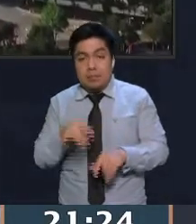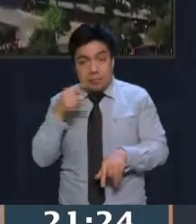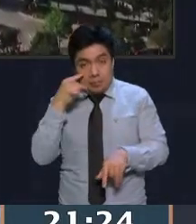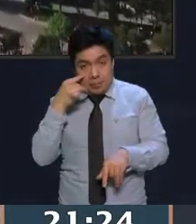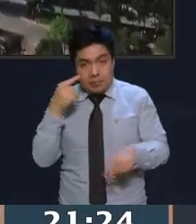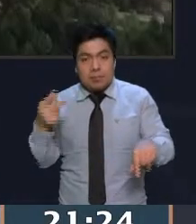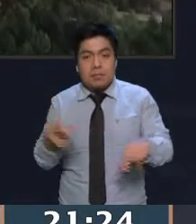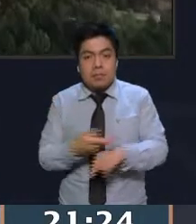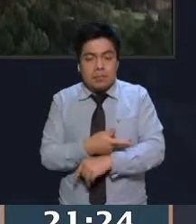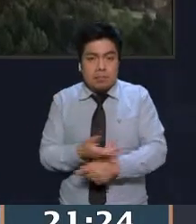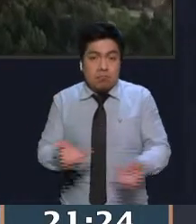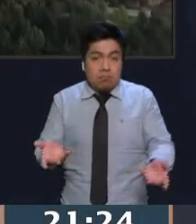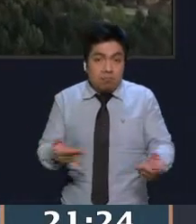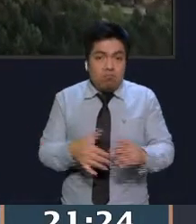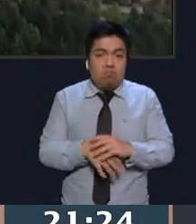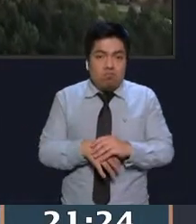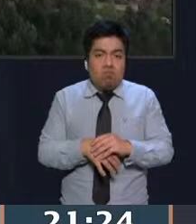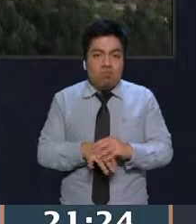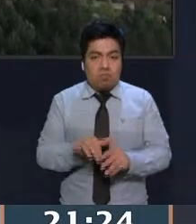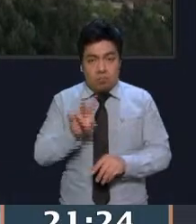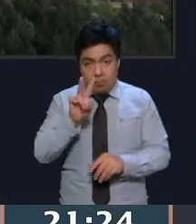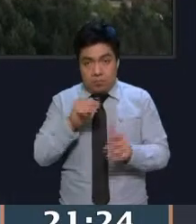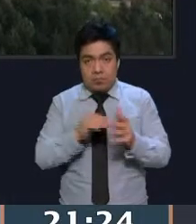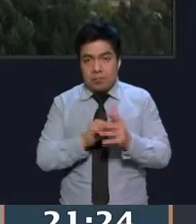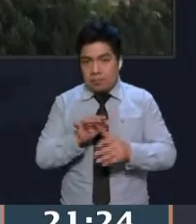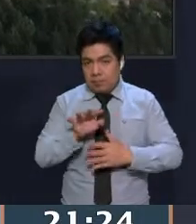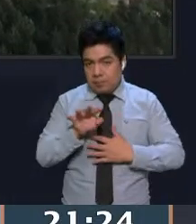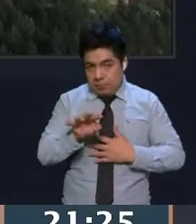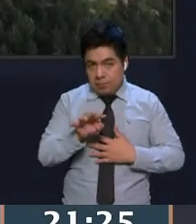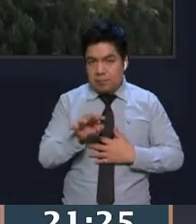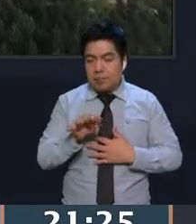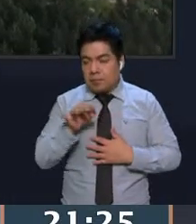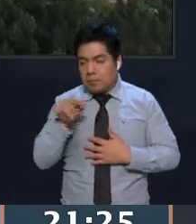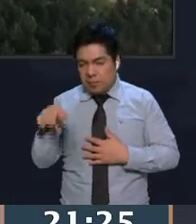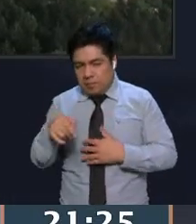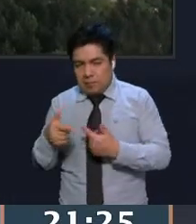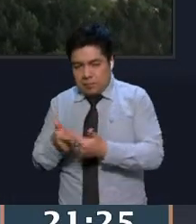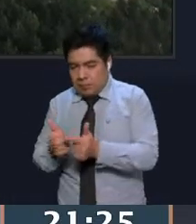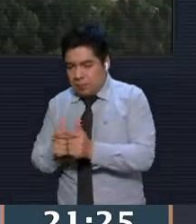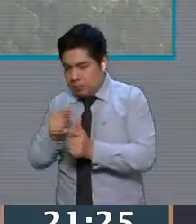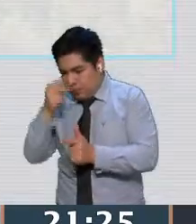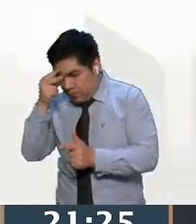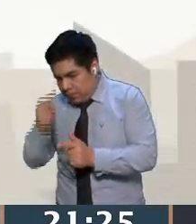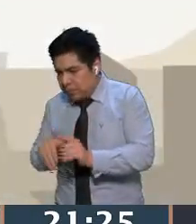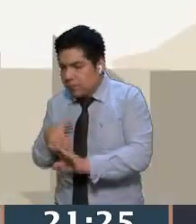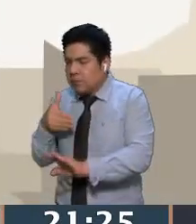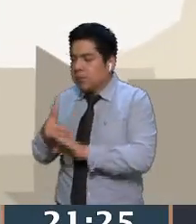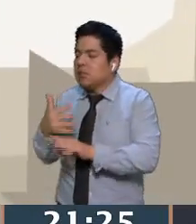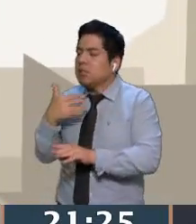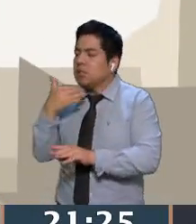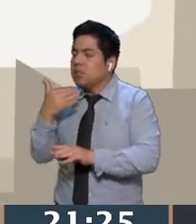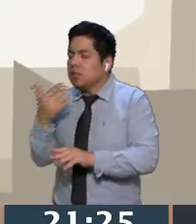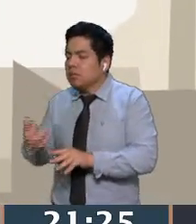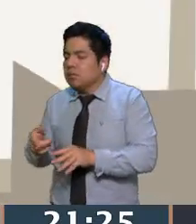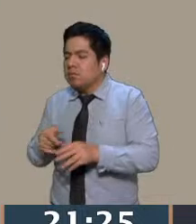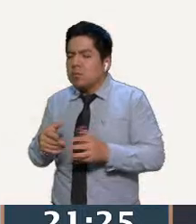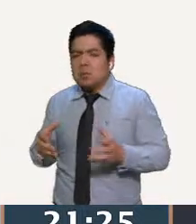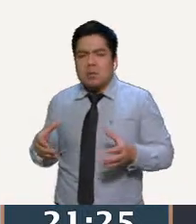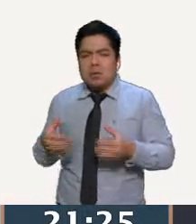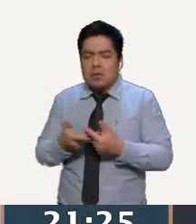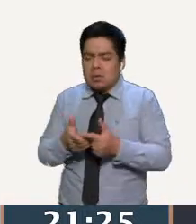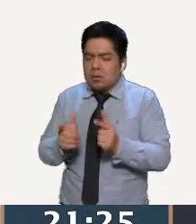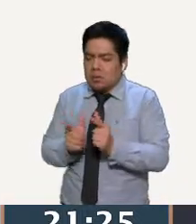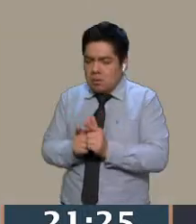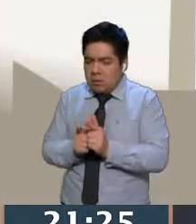siguiente, en 2019, Mexicanos contra la Corrupción y la Impunidad encabezó un colectivo que se llamó No